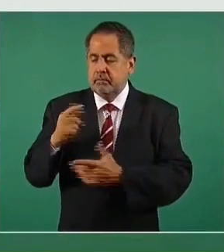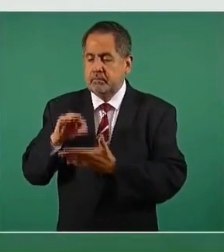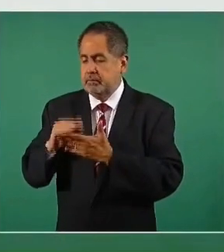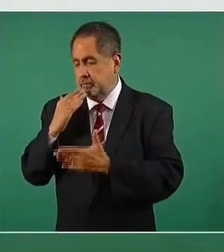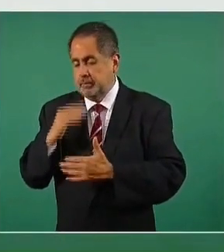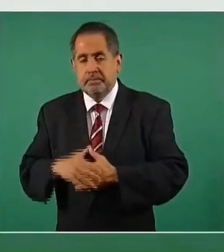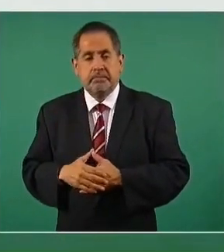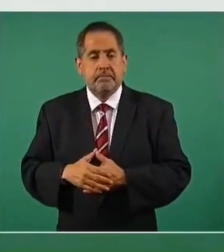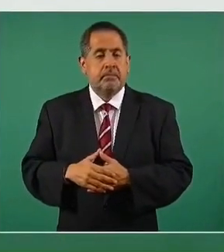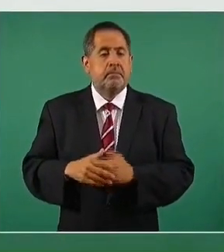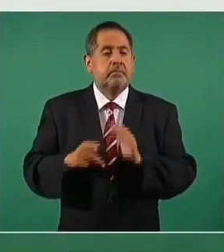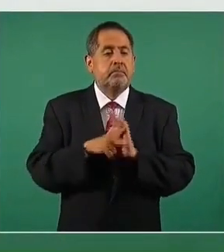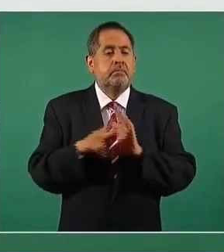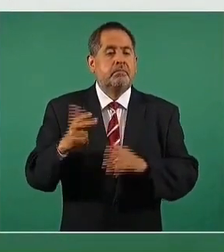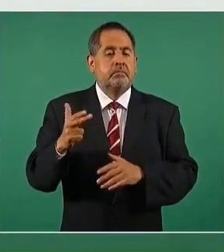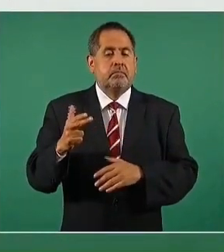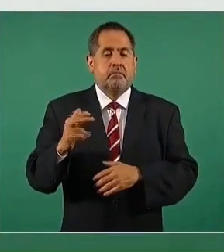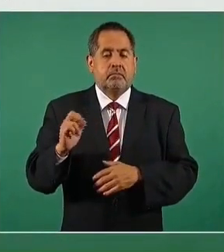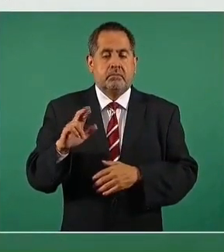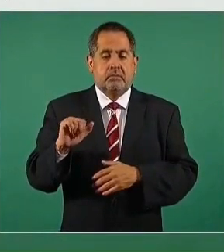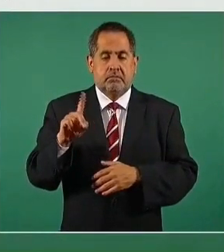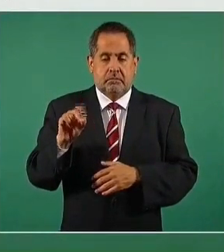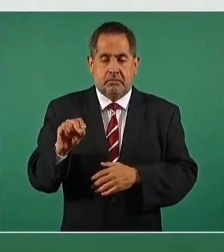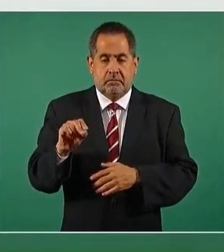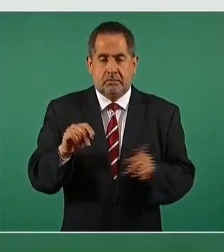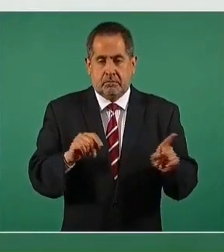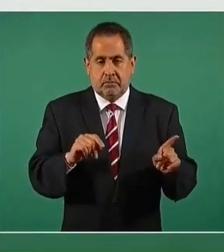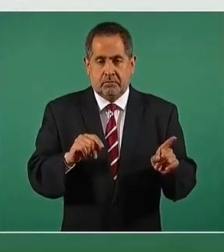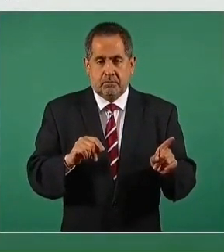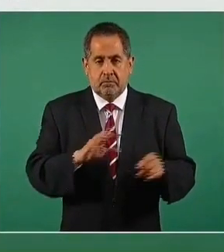El Heraldo de México,